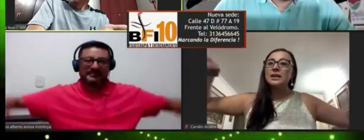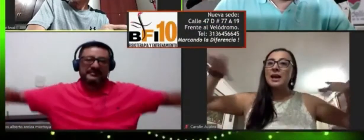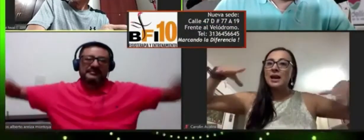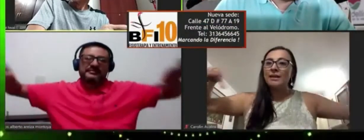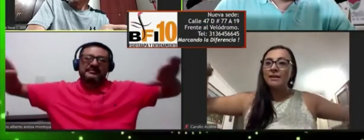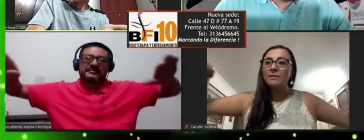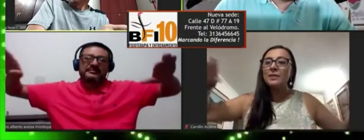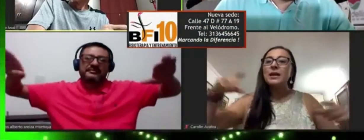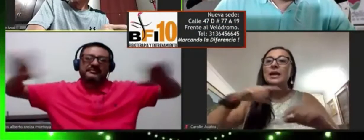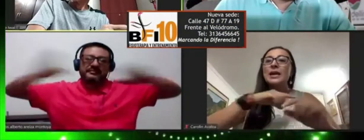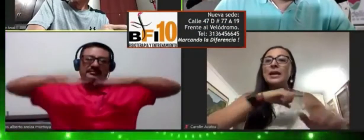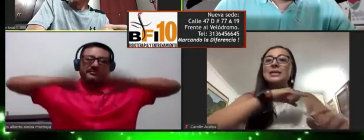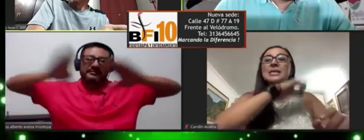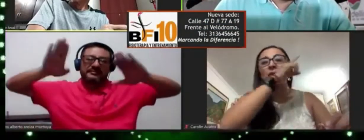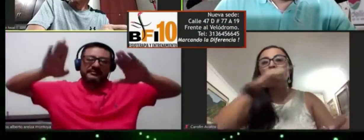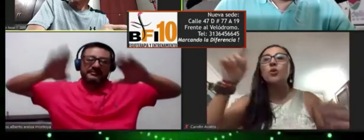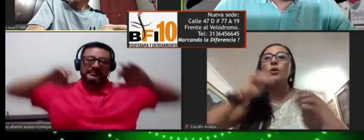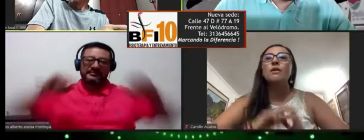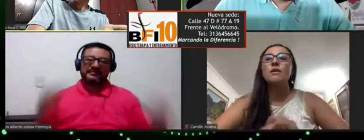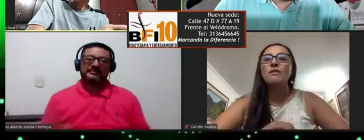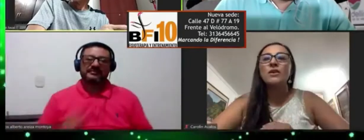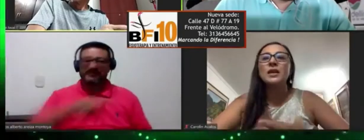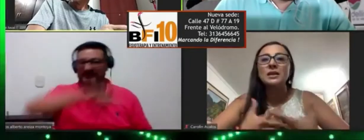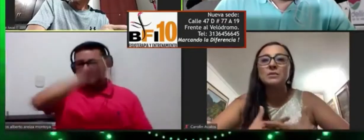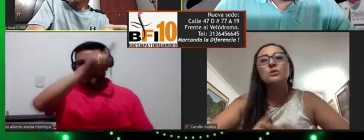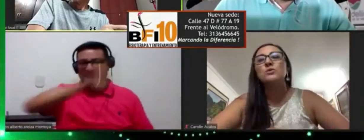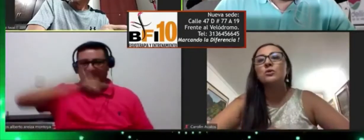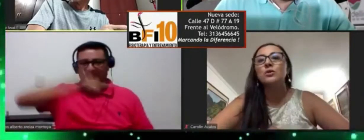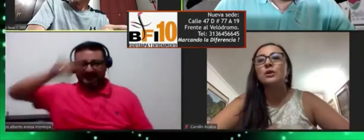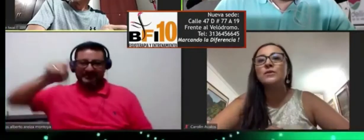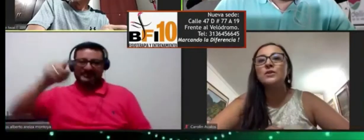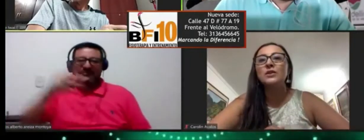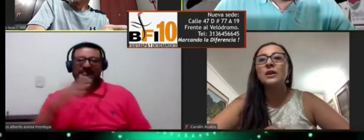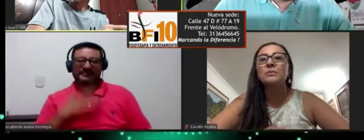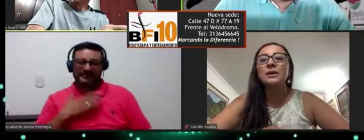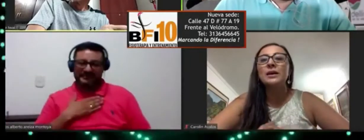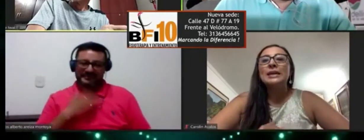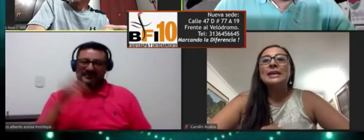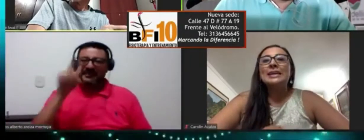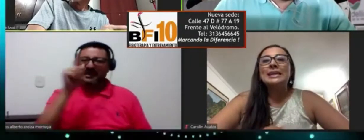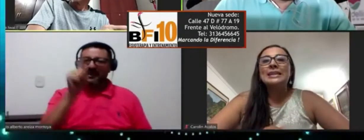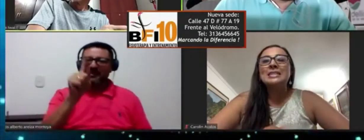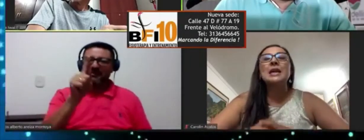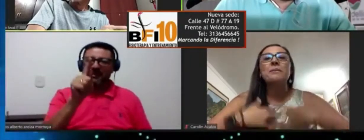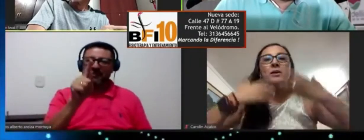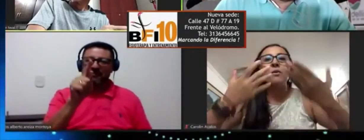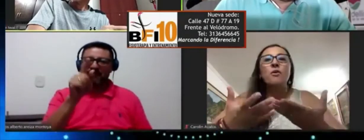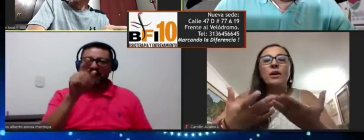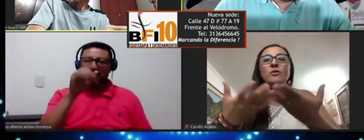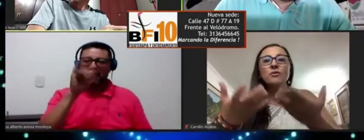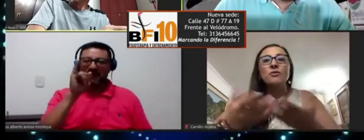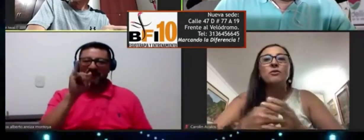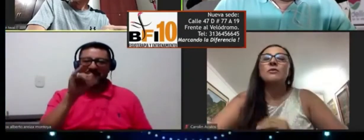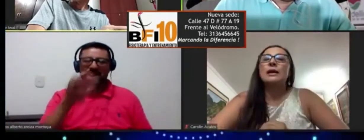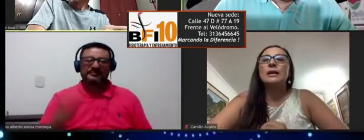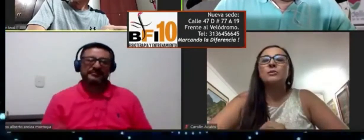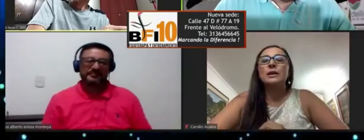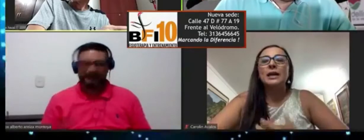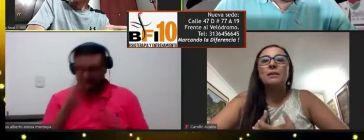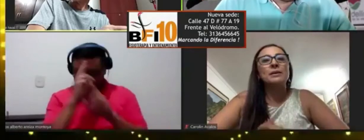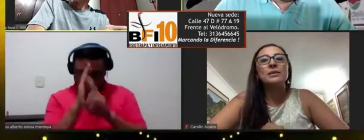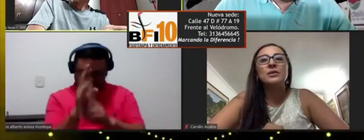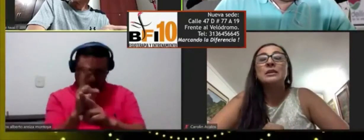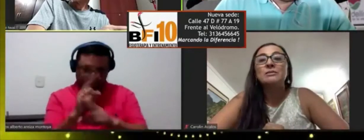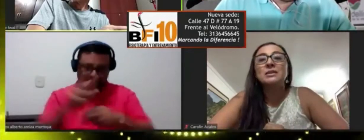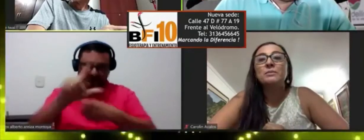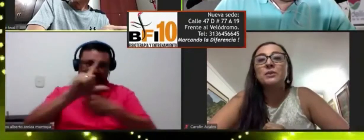el aire. Ese es el logo de BFI, que es mi consultorio de fisioterapia, siempre como en honor a lo que he